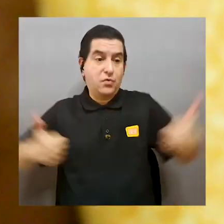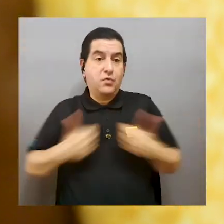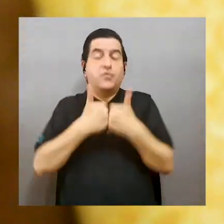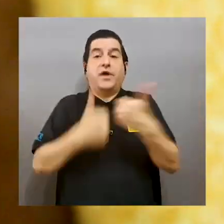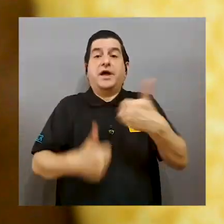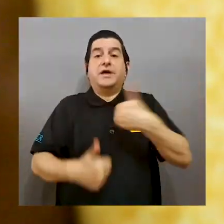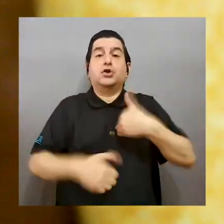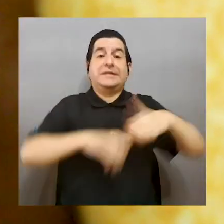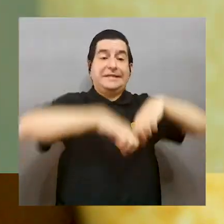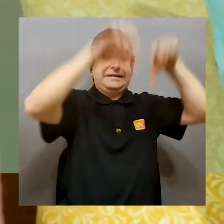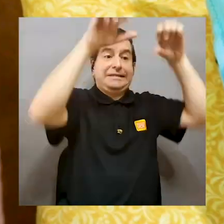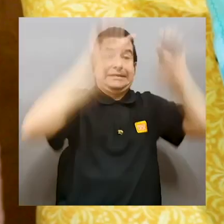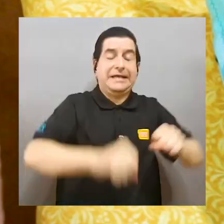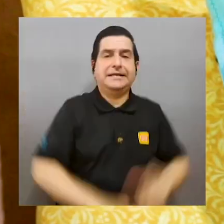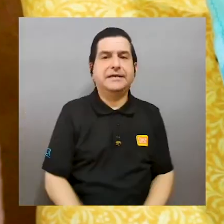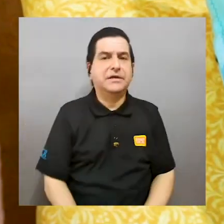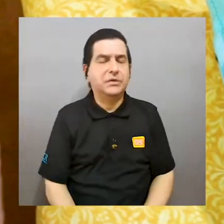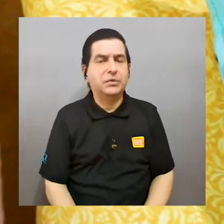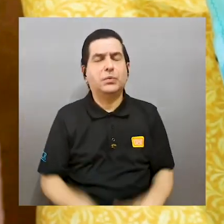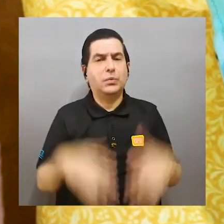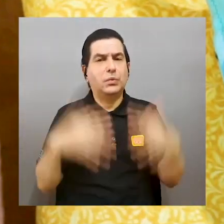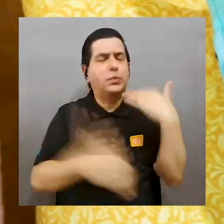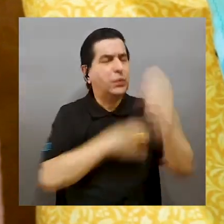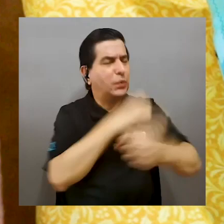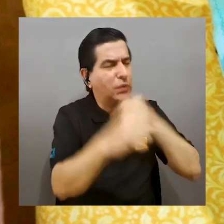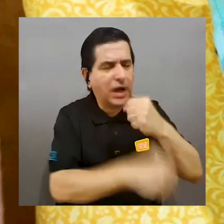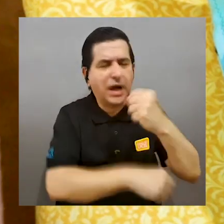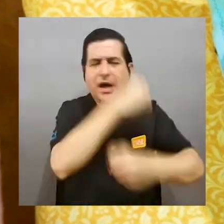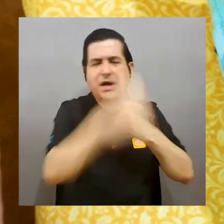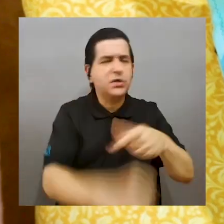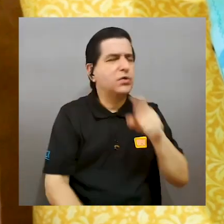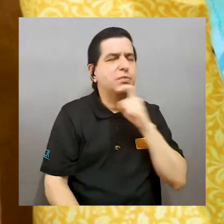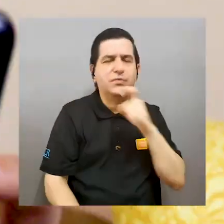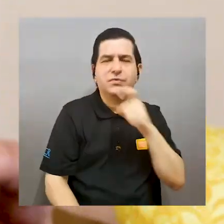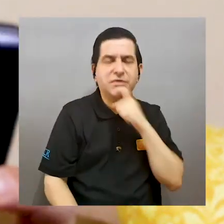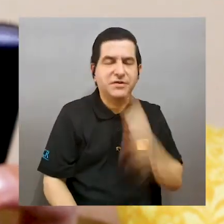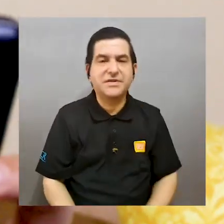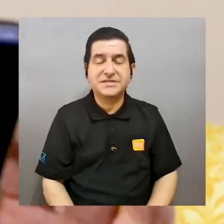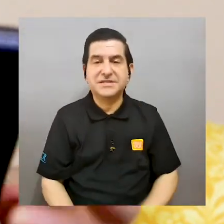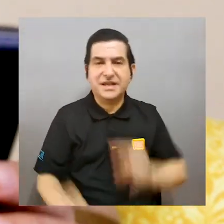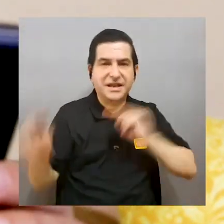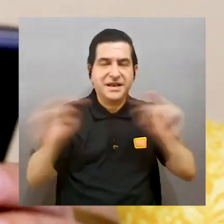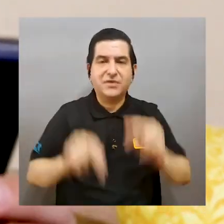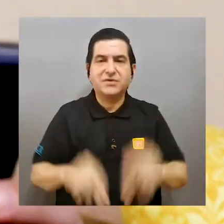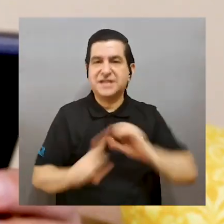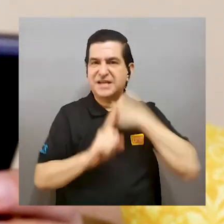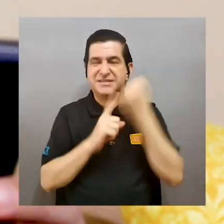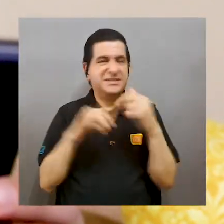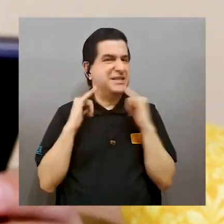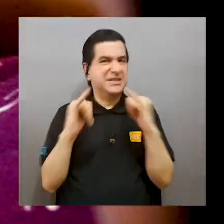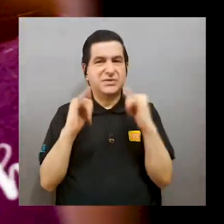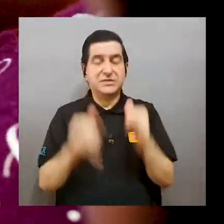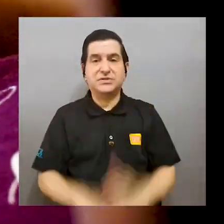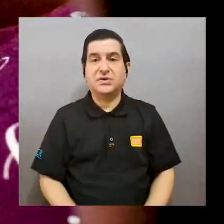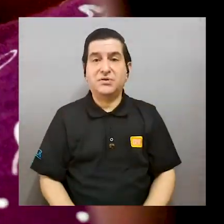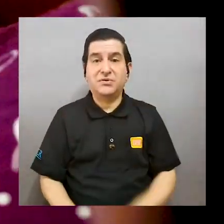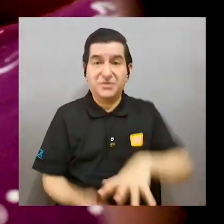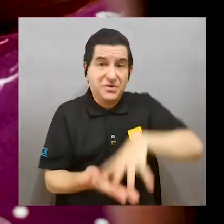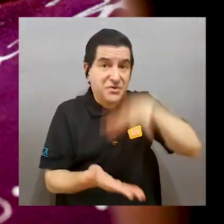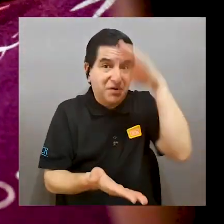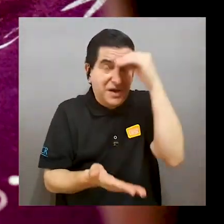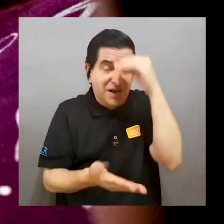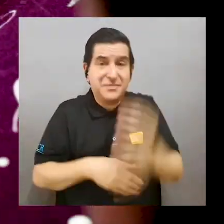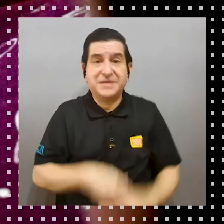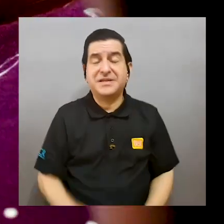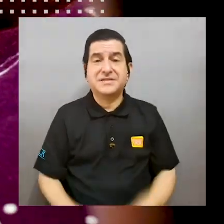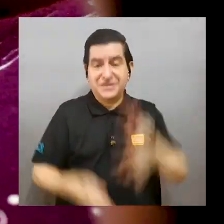desafío fundamental que tiene el sistema, que le ha costado durante muchos años ser mediador de la desigualdad, que no lo estamos logrando tan siquiera con el